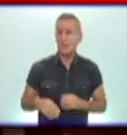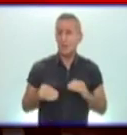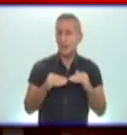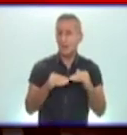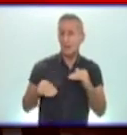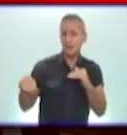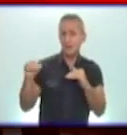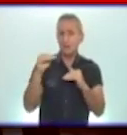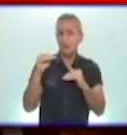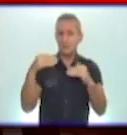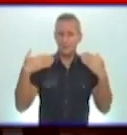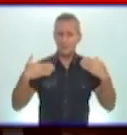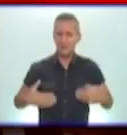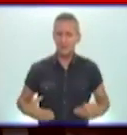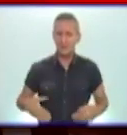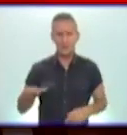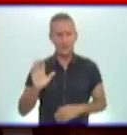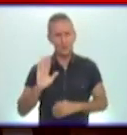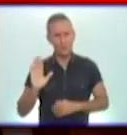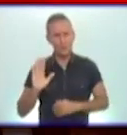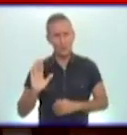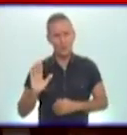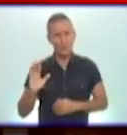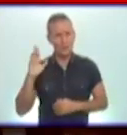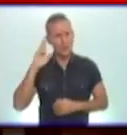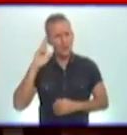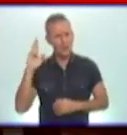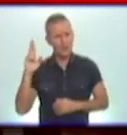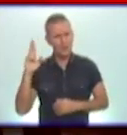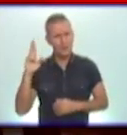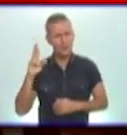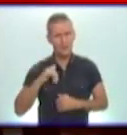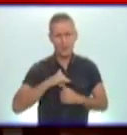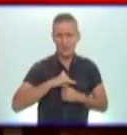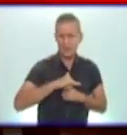Pública. Nos despedimos, pero recuerden